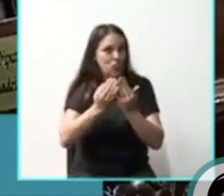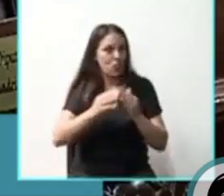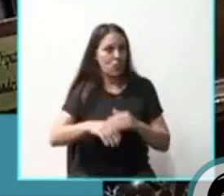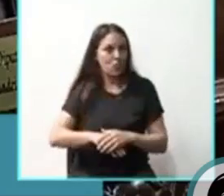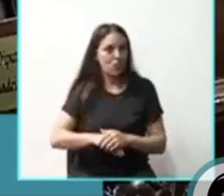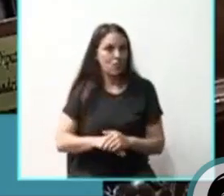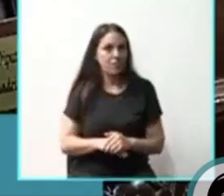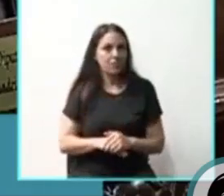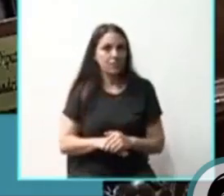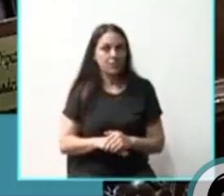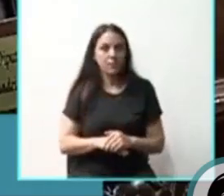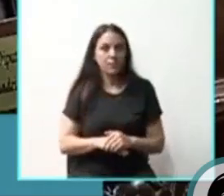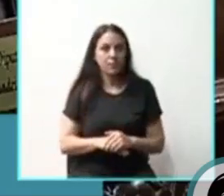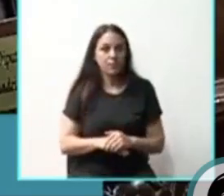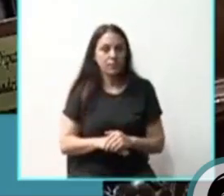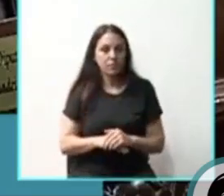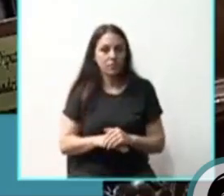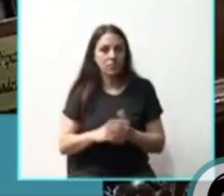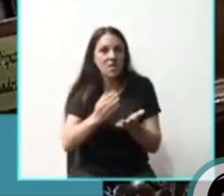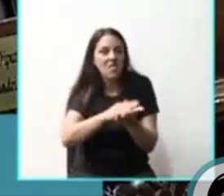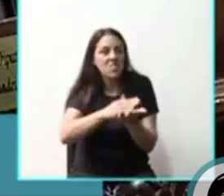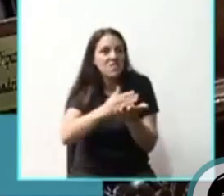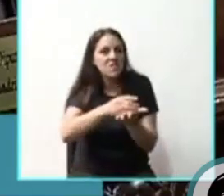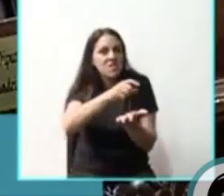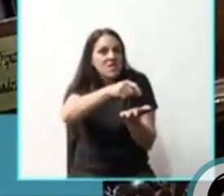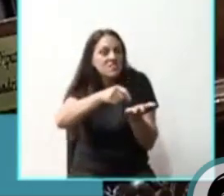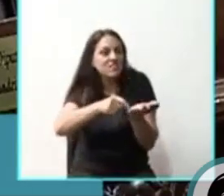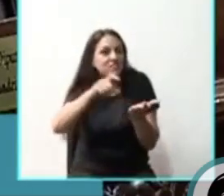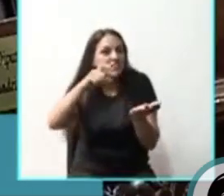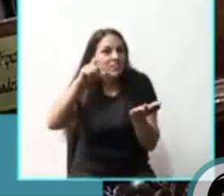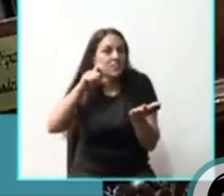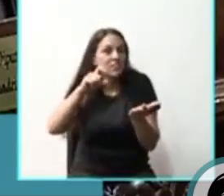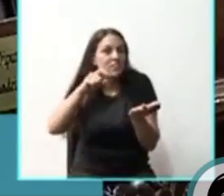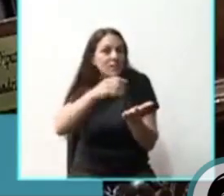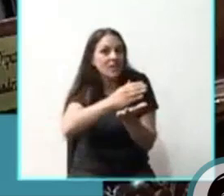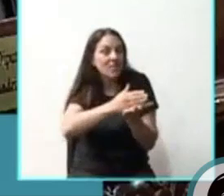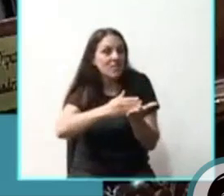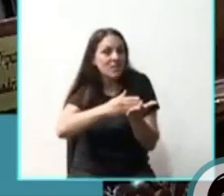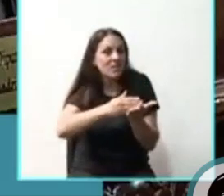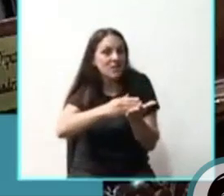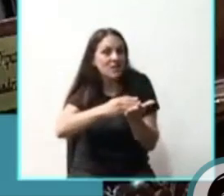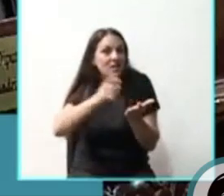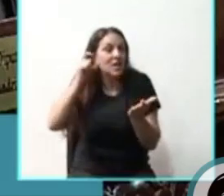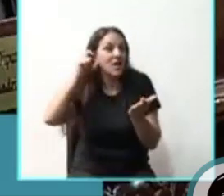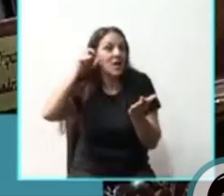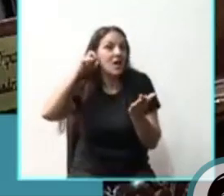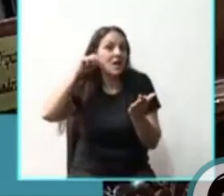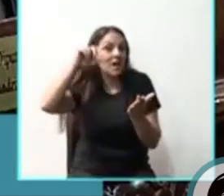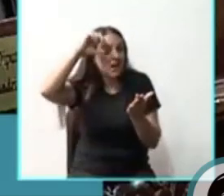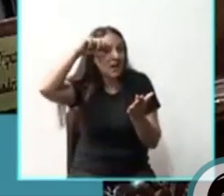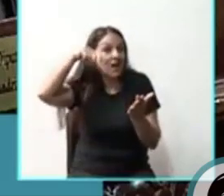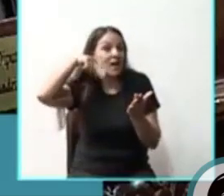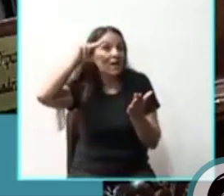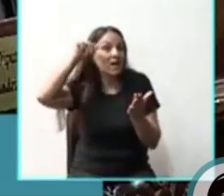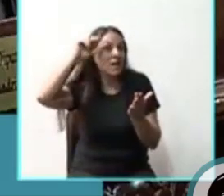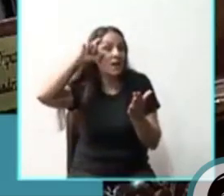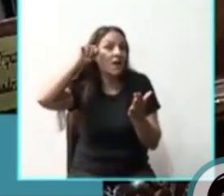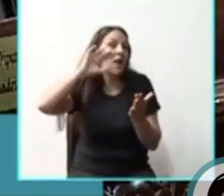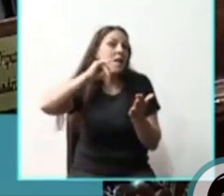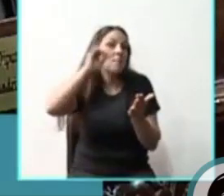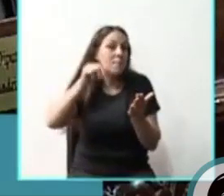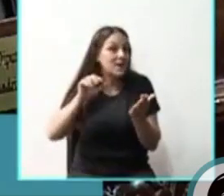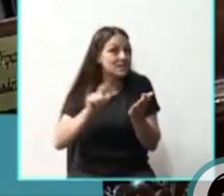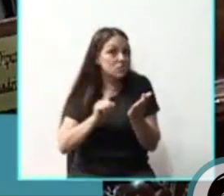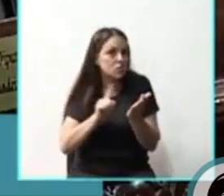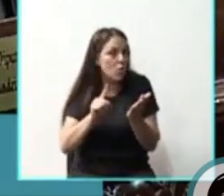porque lo que divide acá no es la general paz como lo mostró la pandemia sino que es la clase social y entonces aquí